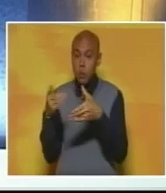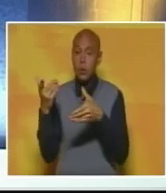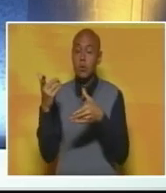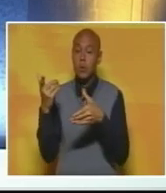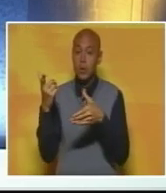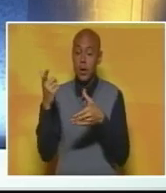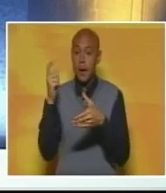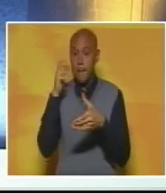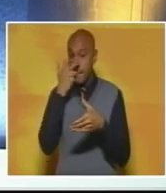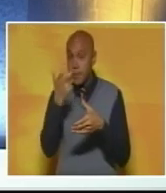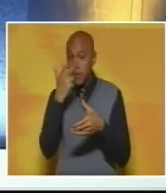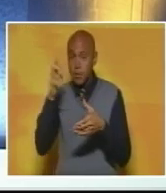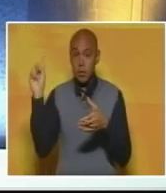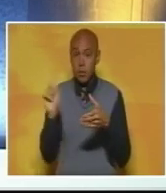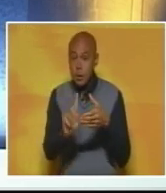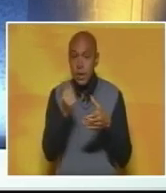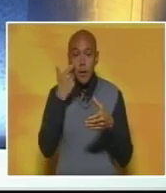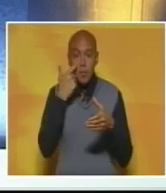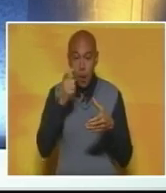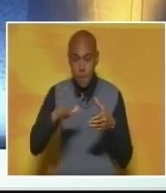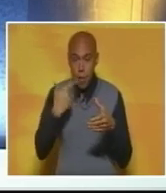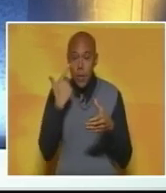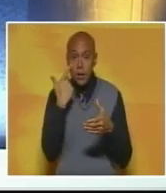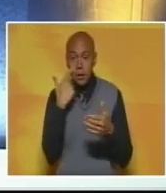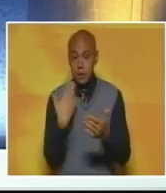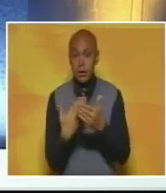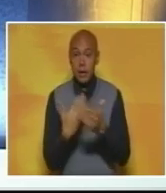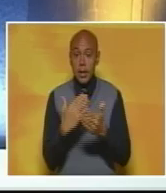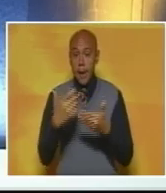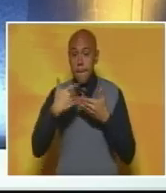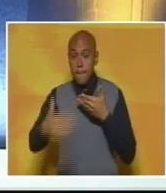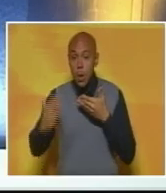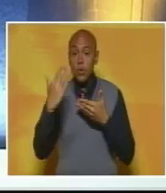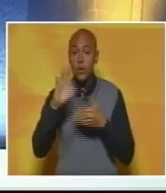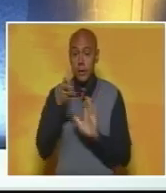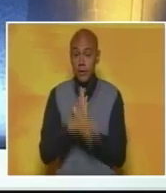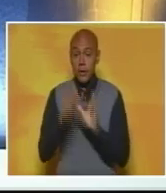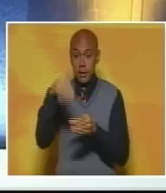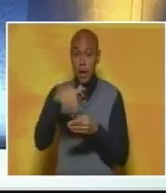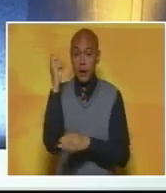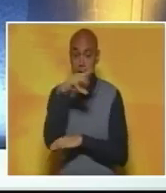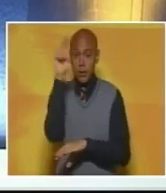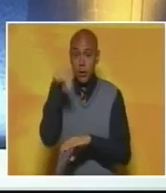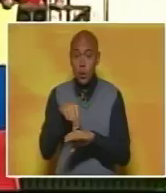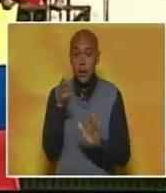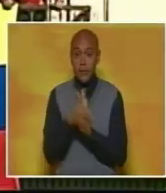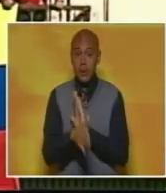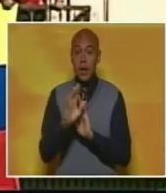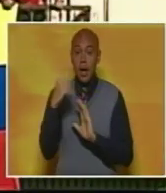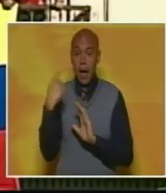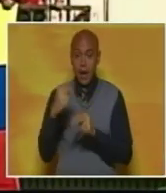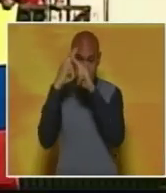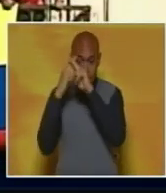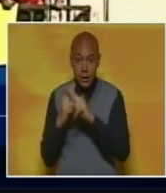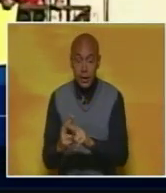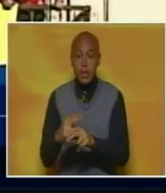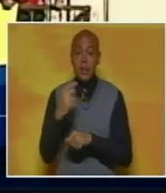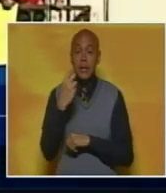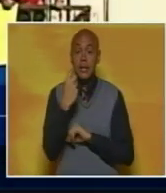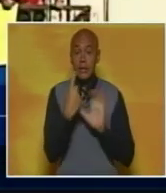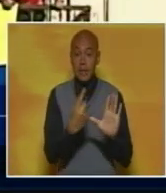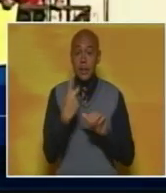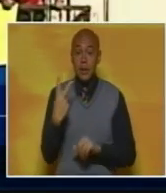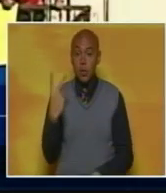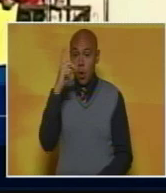observadores internacionales a Venezuela, quienes servirán de testigos en las venideras elecciones de la Asamblea Nacional. Durante la conmemoración del